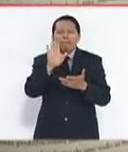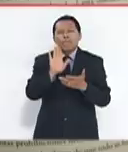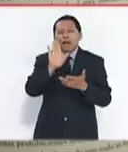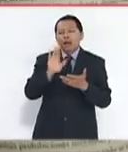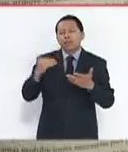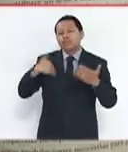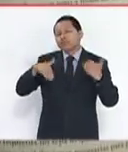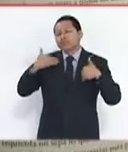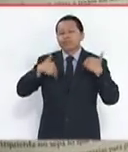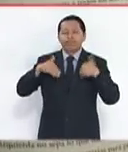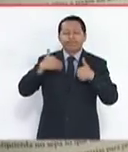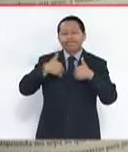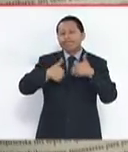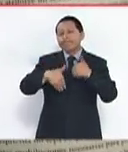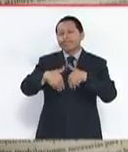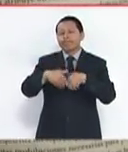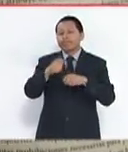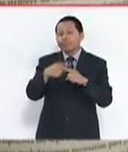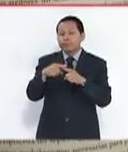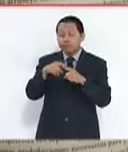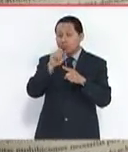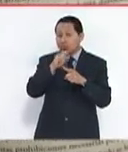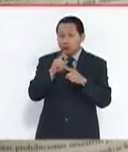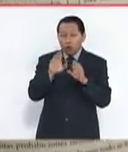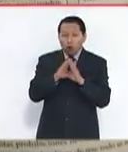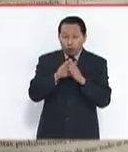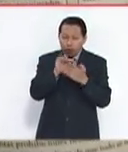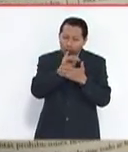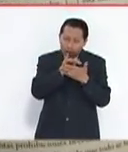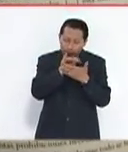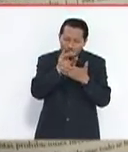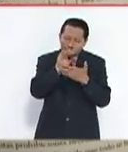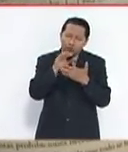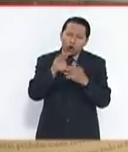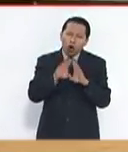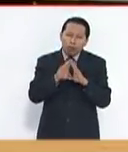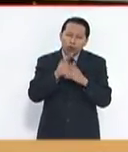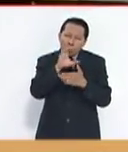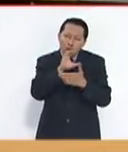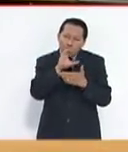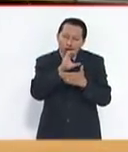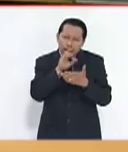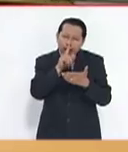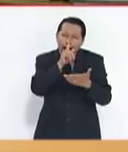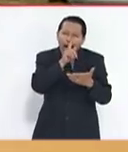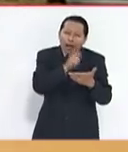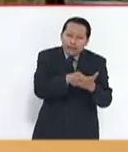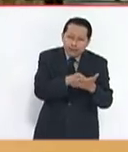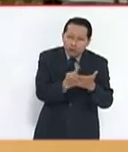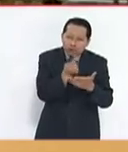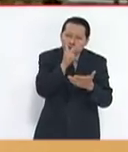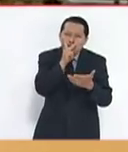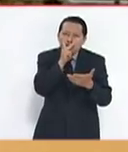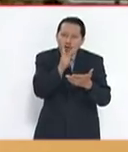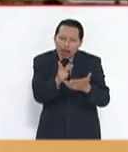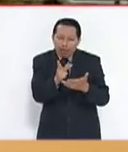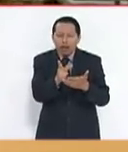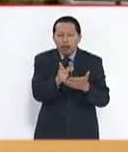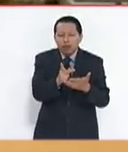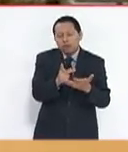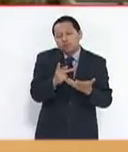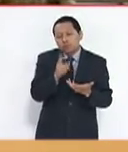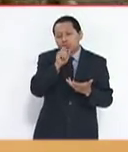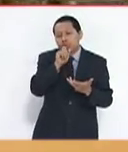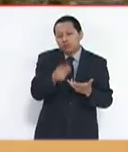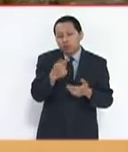1000, como dice el título, en donde vemos la curiosidad del lector que empieza a indagar el significado de una palabra, y no me sorprende